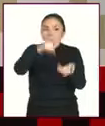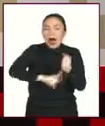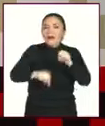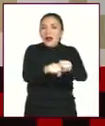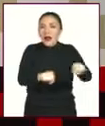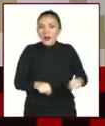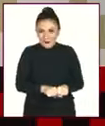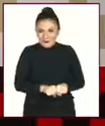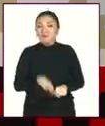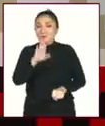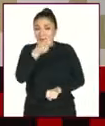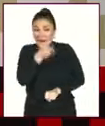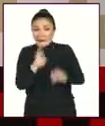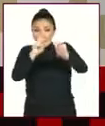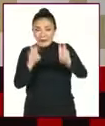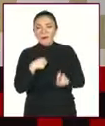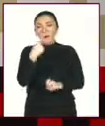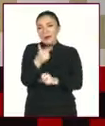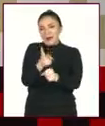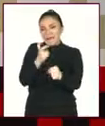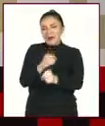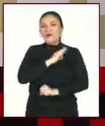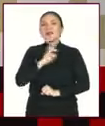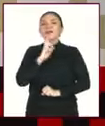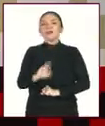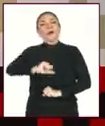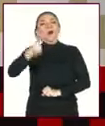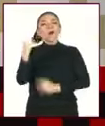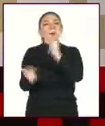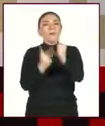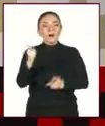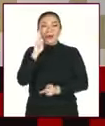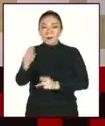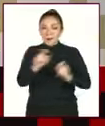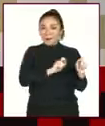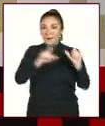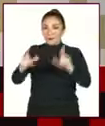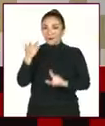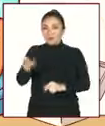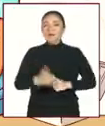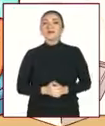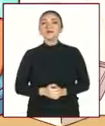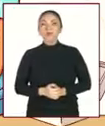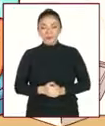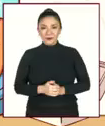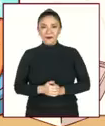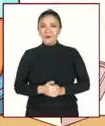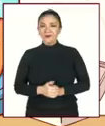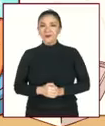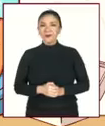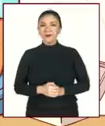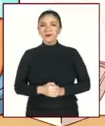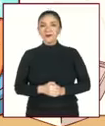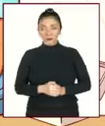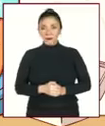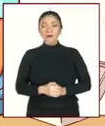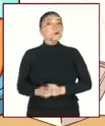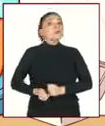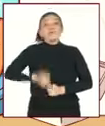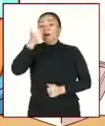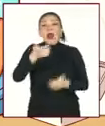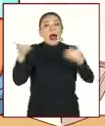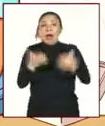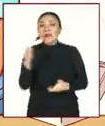Al respecto, les invitamos a responder la siguiente pregunta en nuestras redes sociales. Esta dice así: el primer paso ante